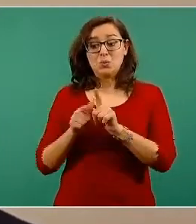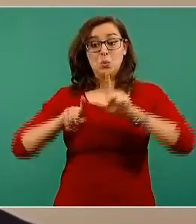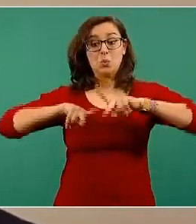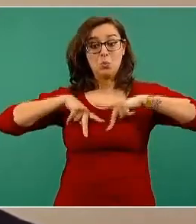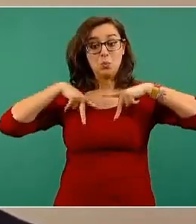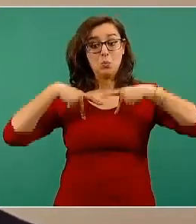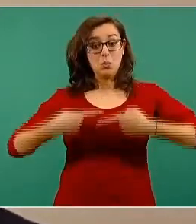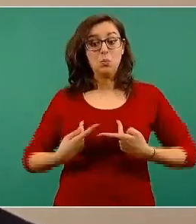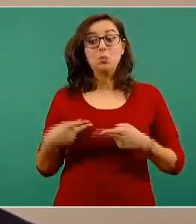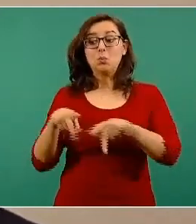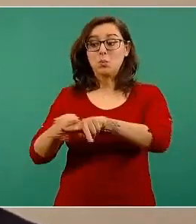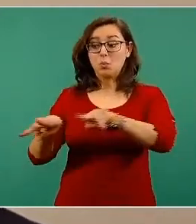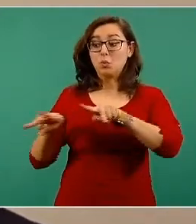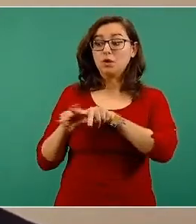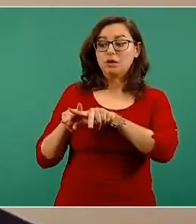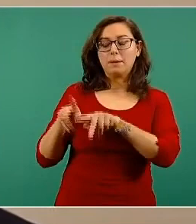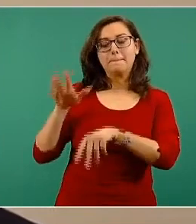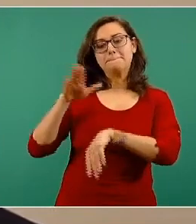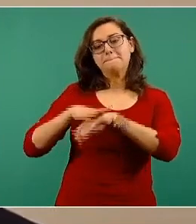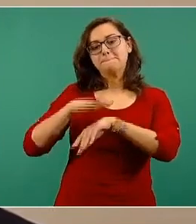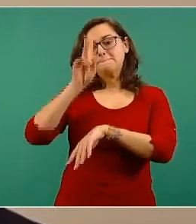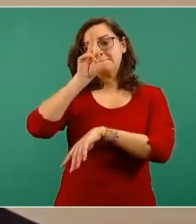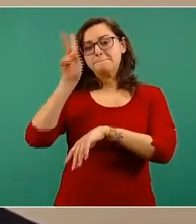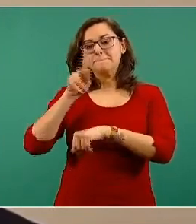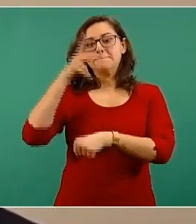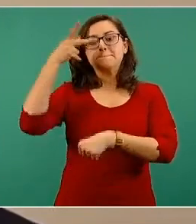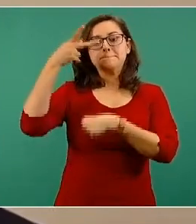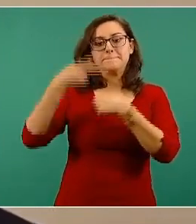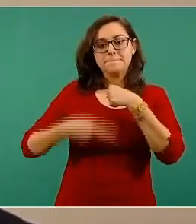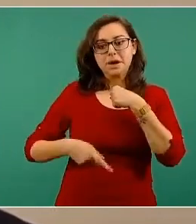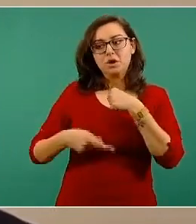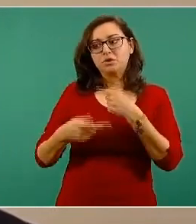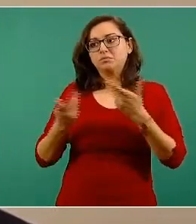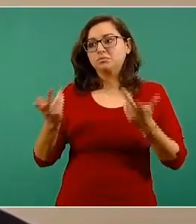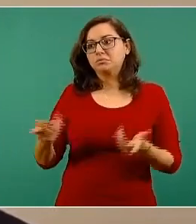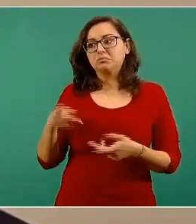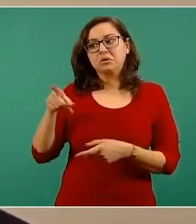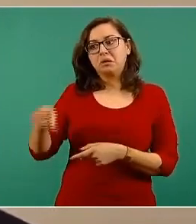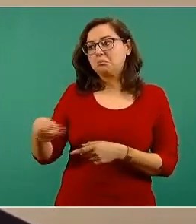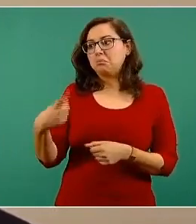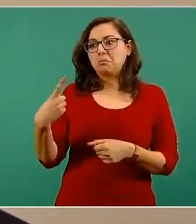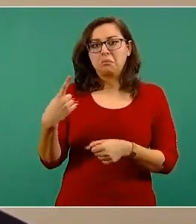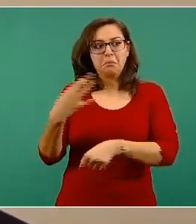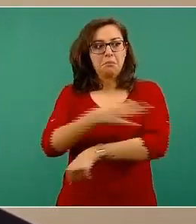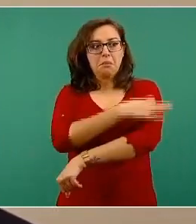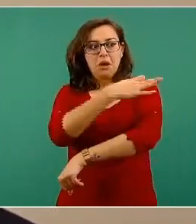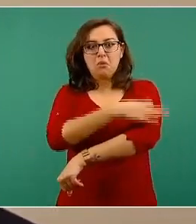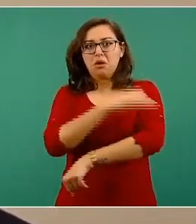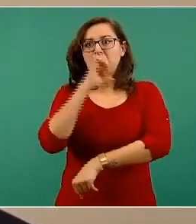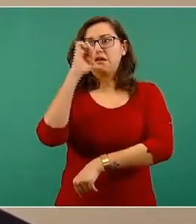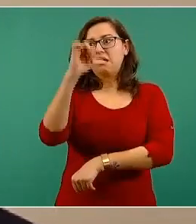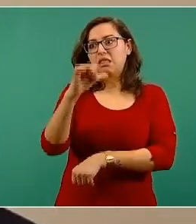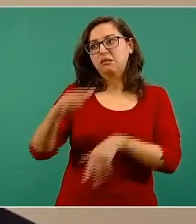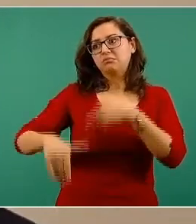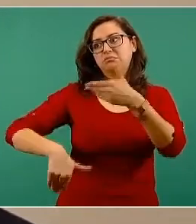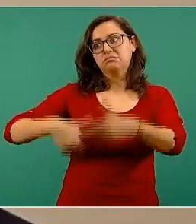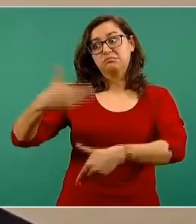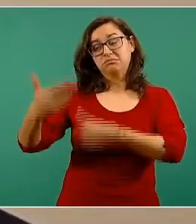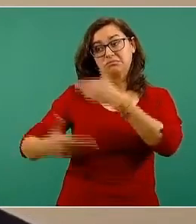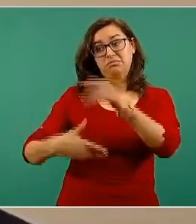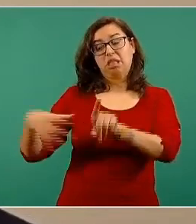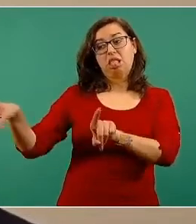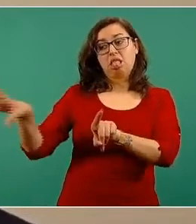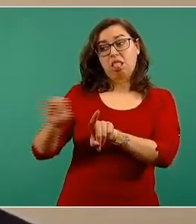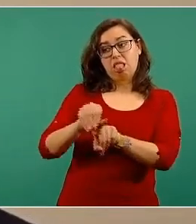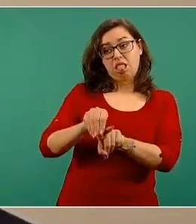riesgo, lo que sucede es que incrementa su riesgo de una enfermedad grave, y por lo tanto también de que